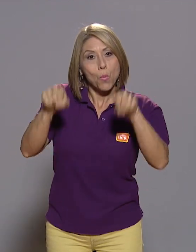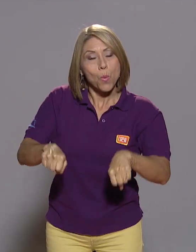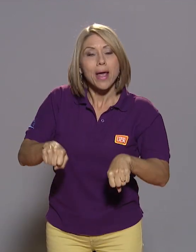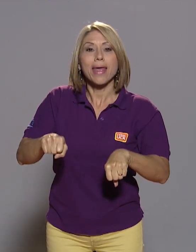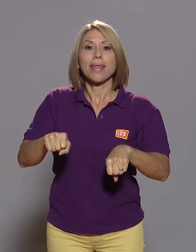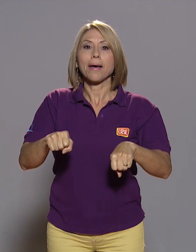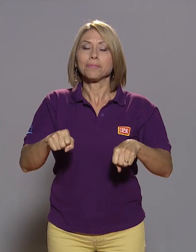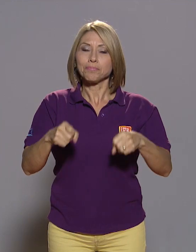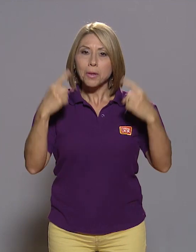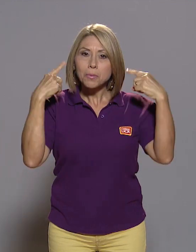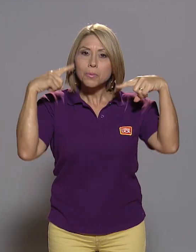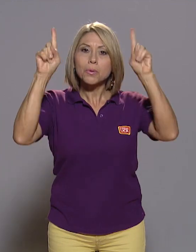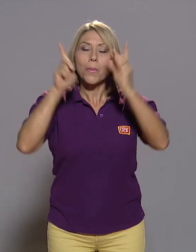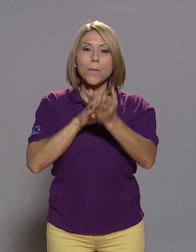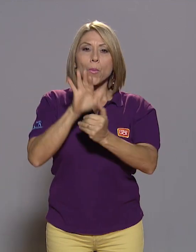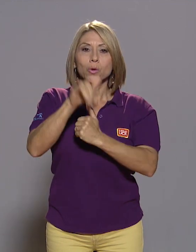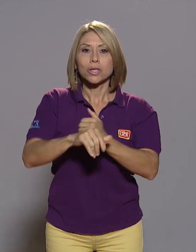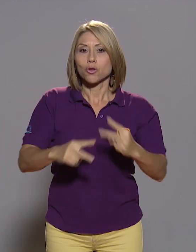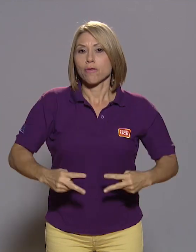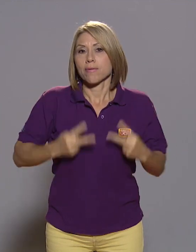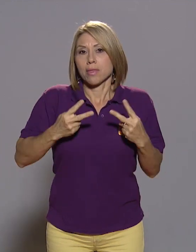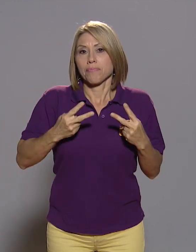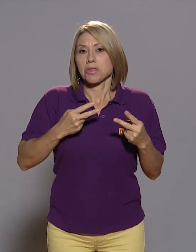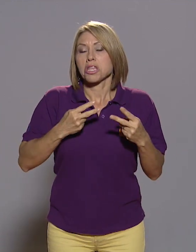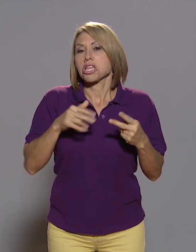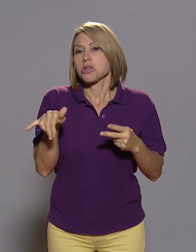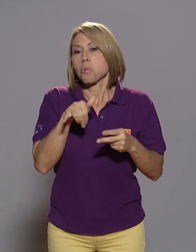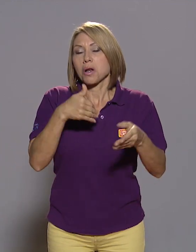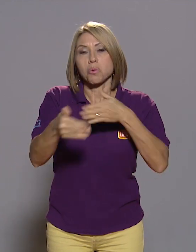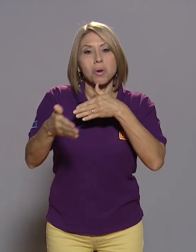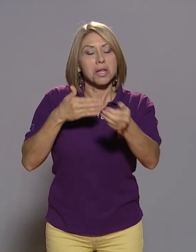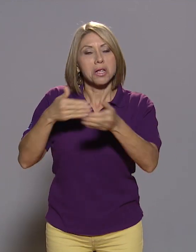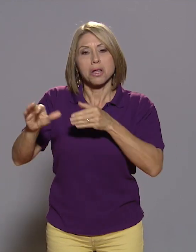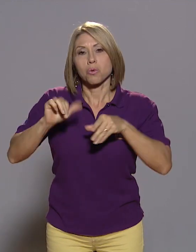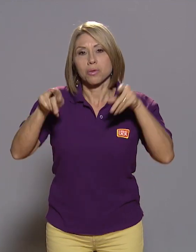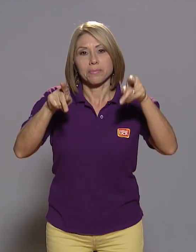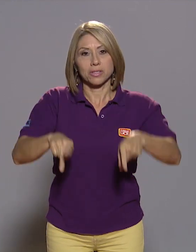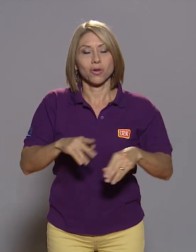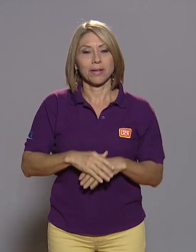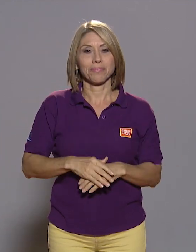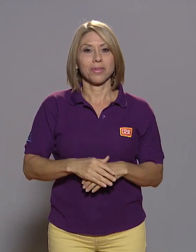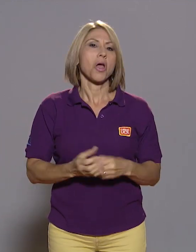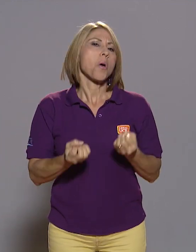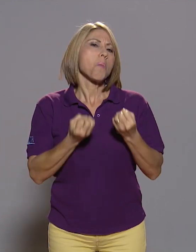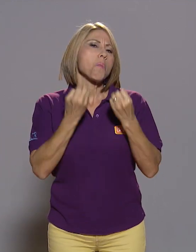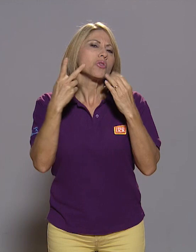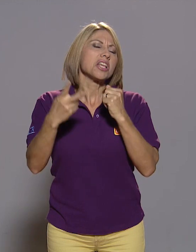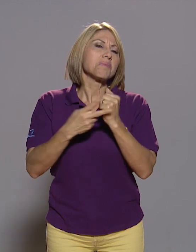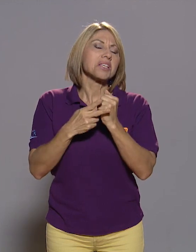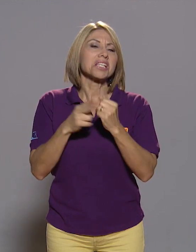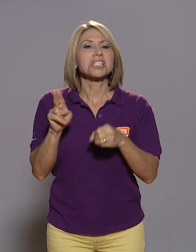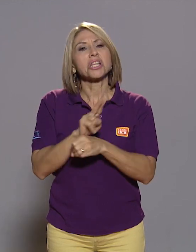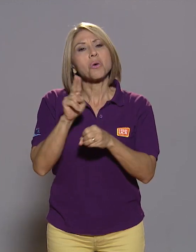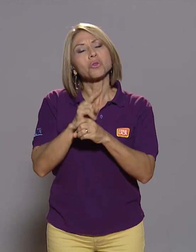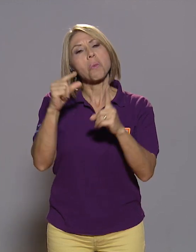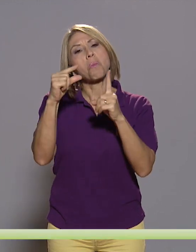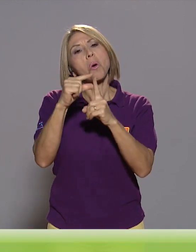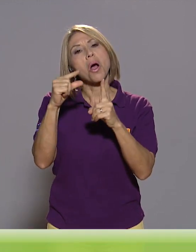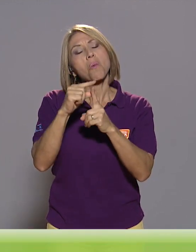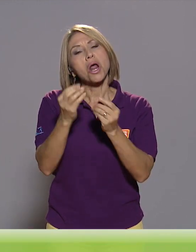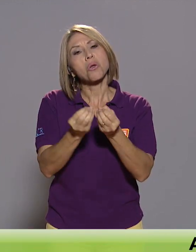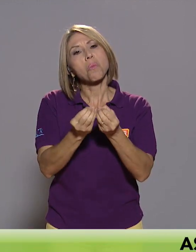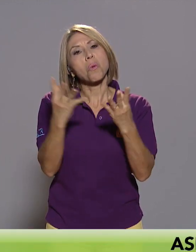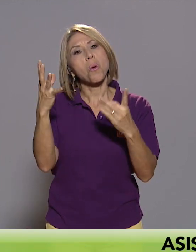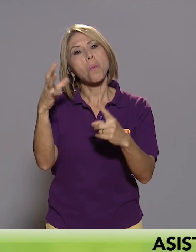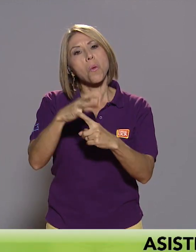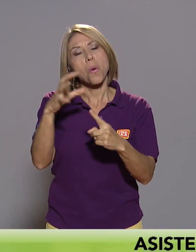lo hacemos otras personas, ¿verdad? Muchas veces hemos dicho de un lenguaje muy coloquial que el